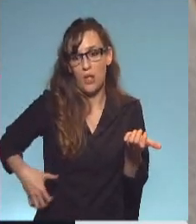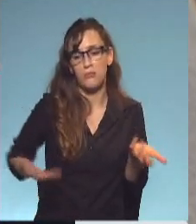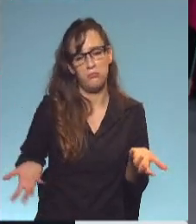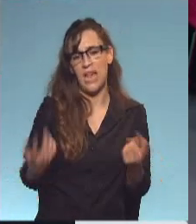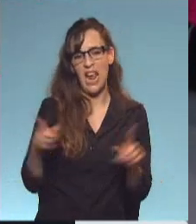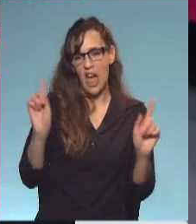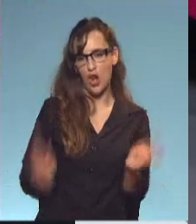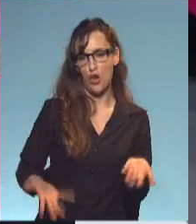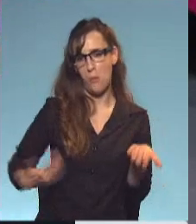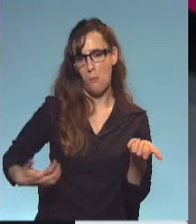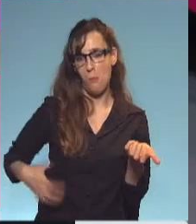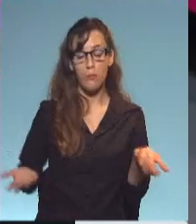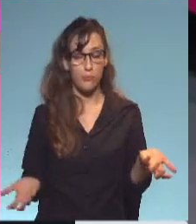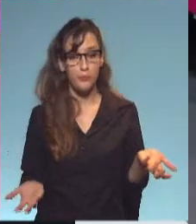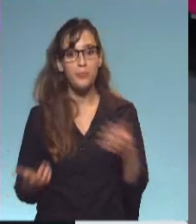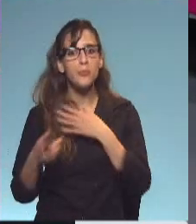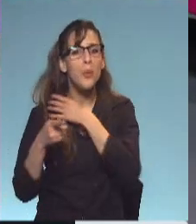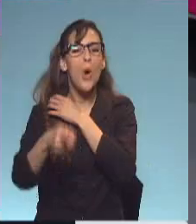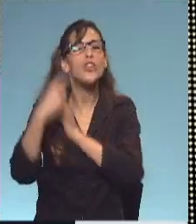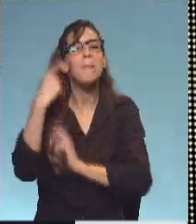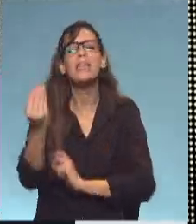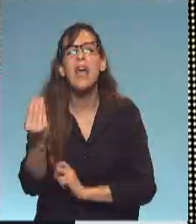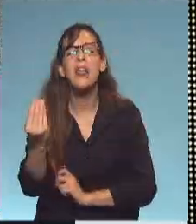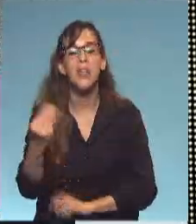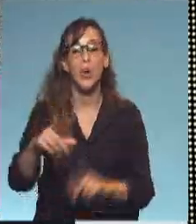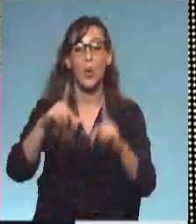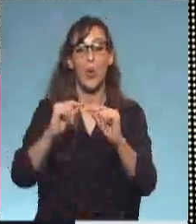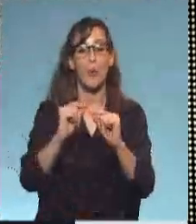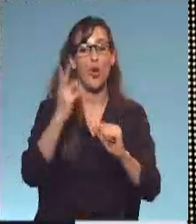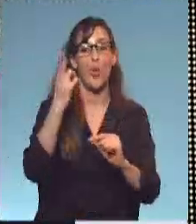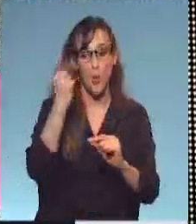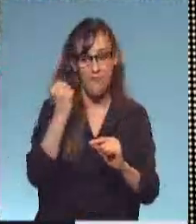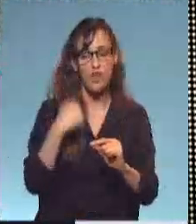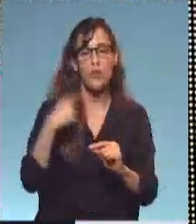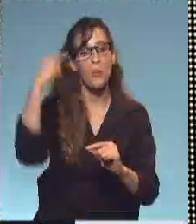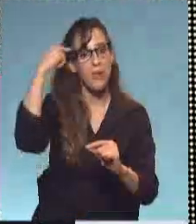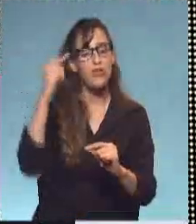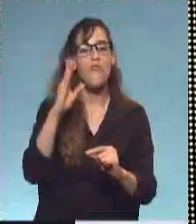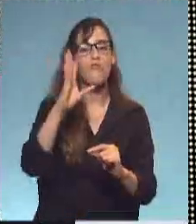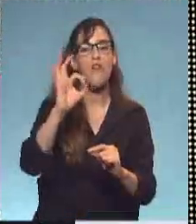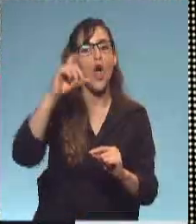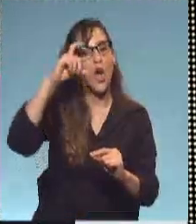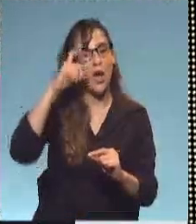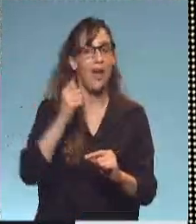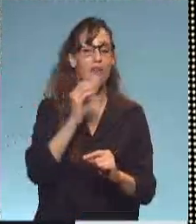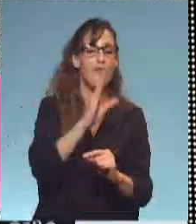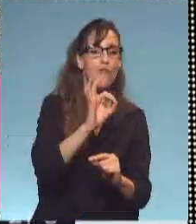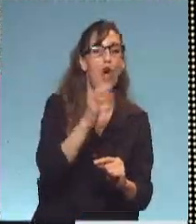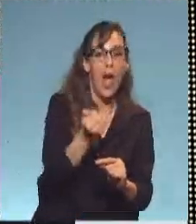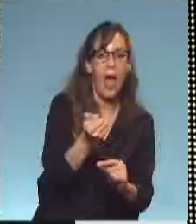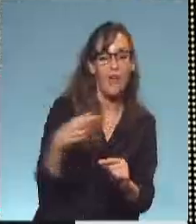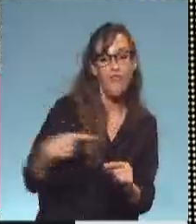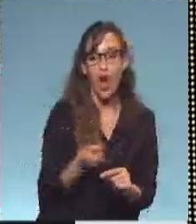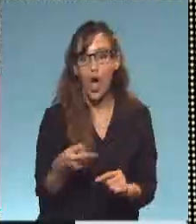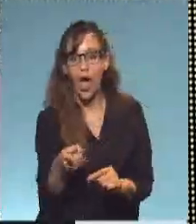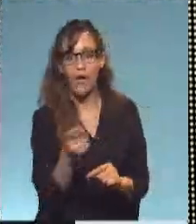raro. Sí. Vos, ¿qué te imaginaste ahí? Bien, para vos, ¿qué mi era número 9? 9 es, sí, una boa, porque la B es 9, las vocales no son nada. Entonces, mi número 9 es